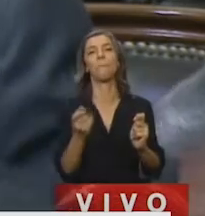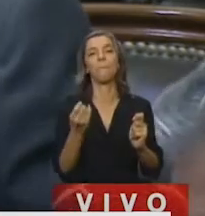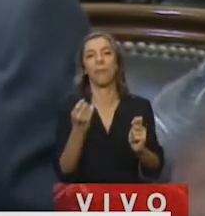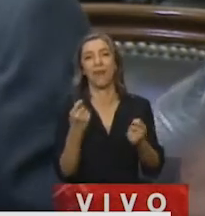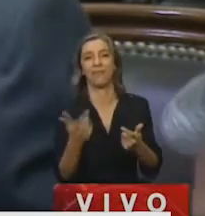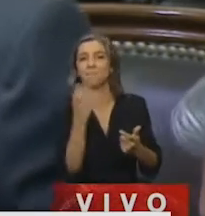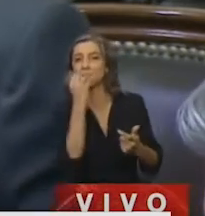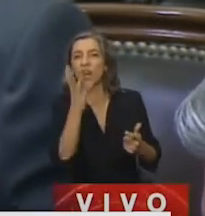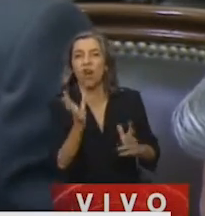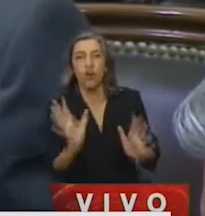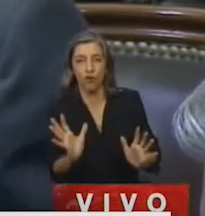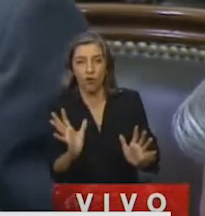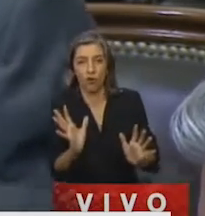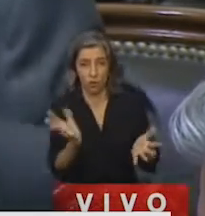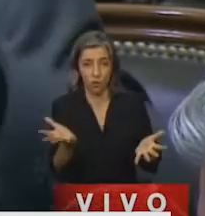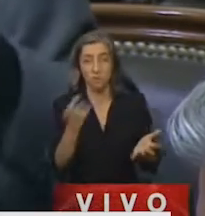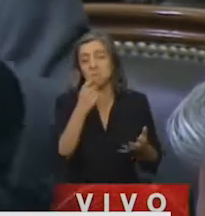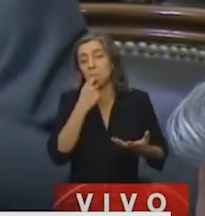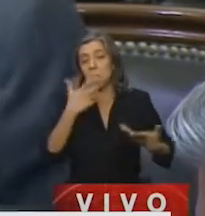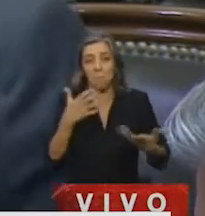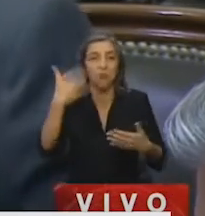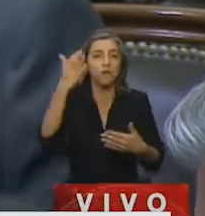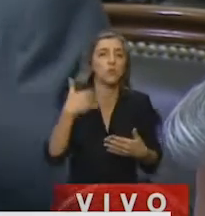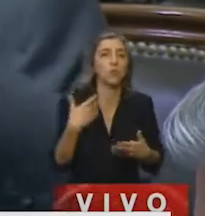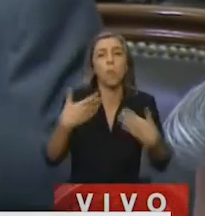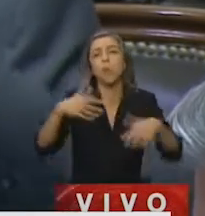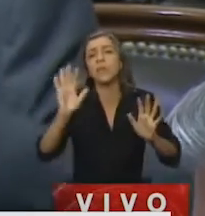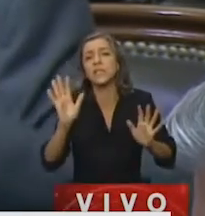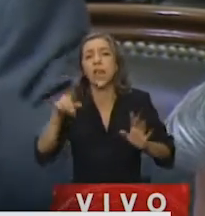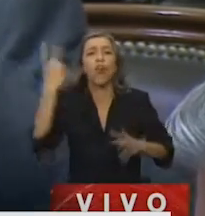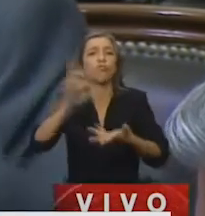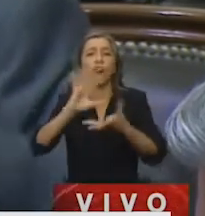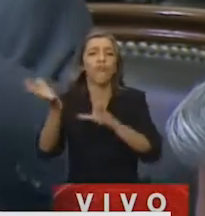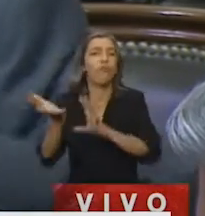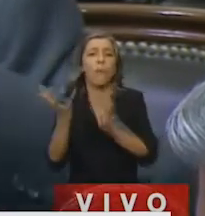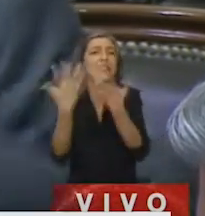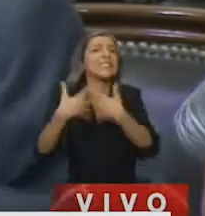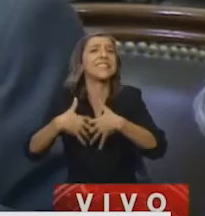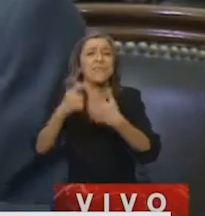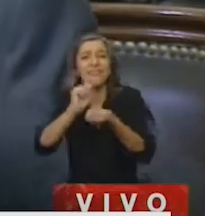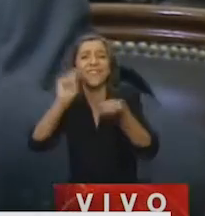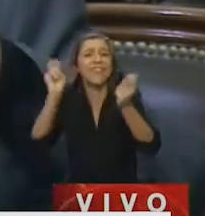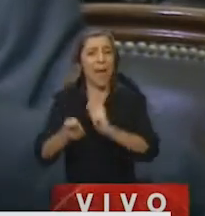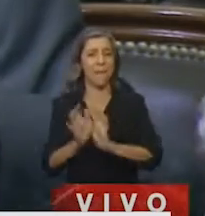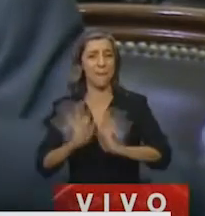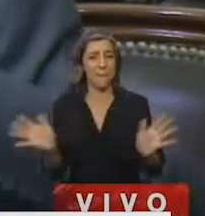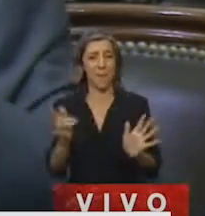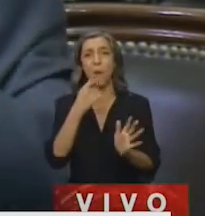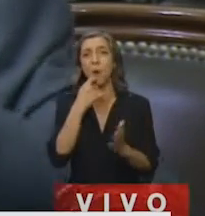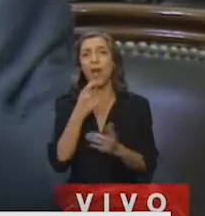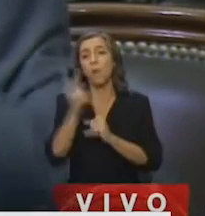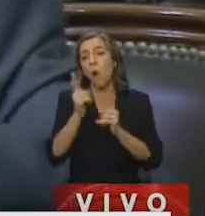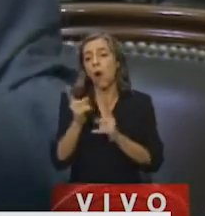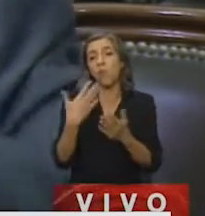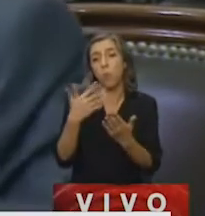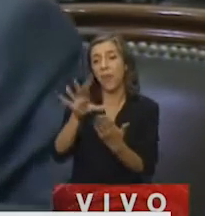exista un sistema, por ejemplo, de preferencias o un sistema de tachas, para que efectivamente el ciudadano pueda elegir aquel que quiere elegir y